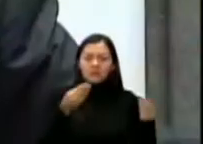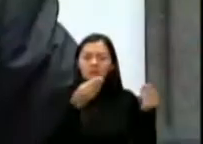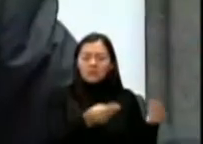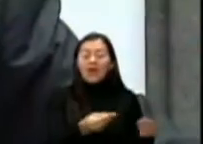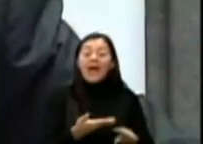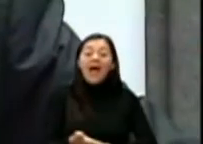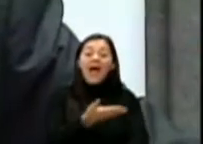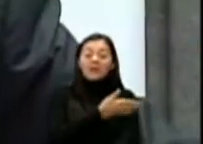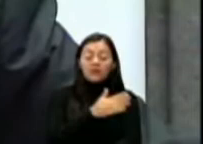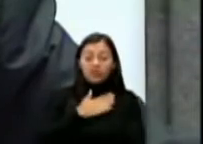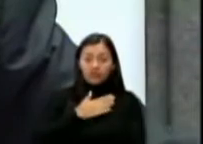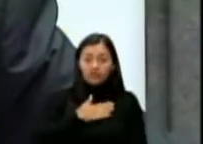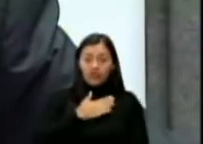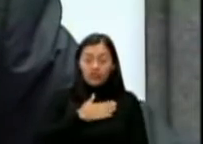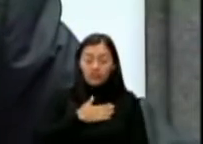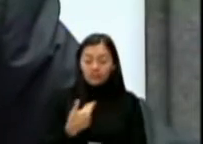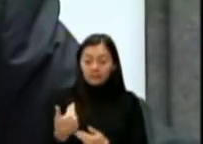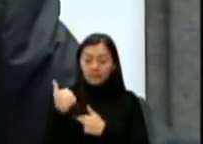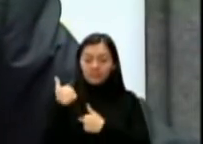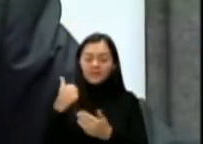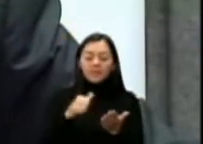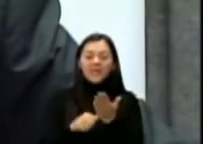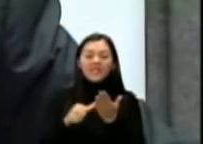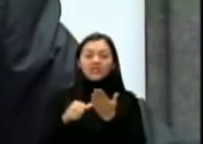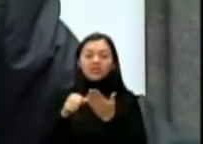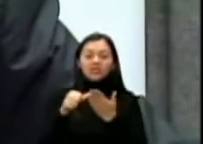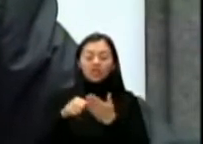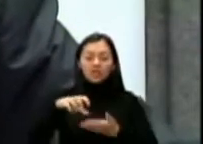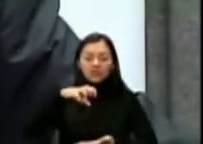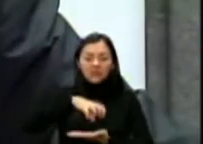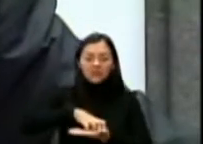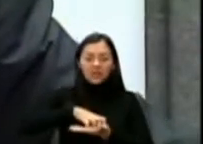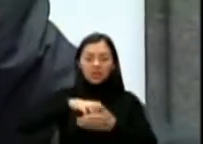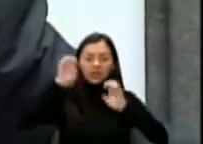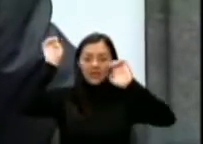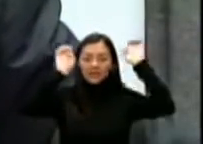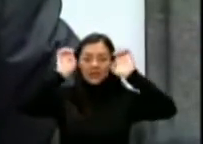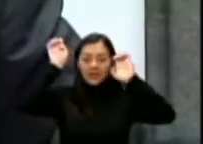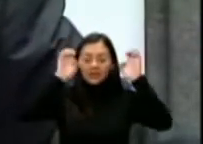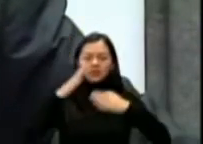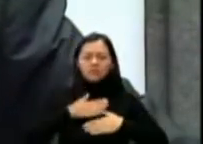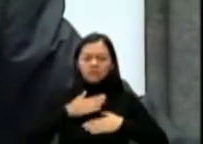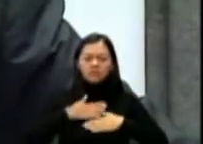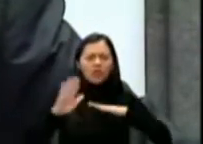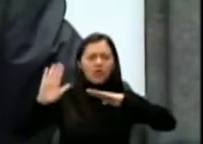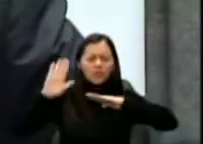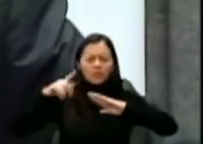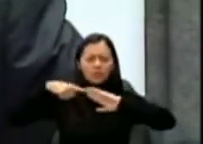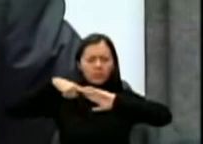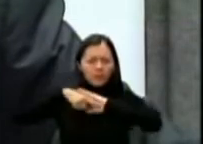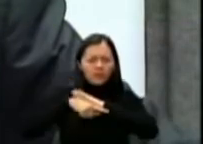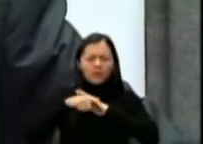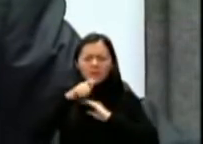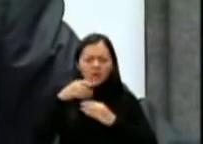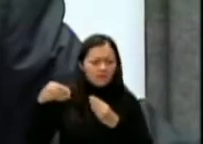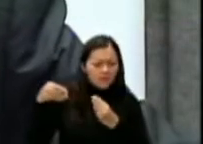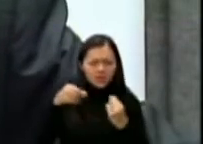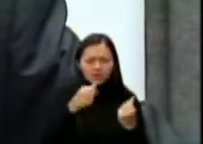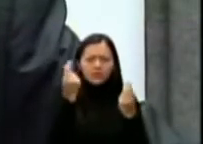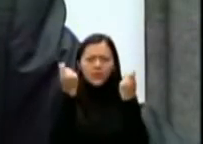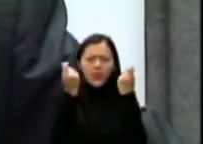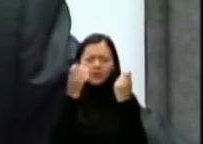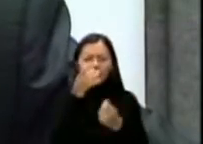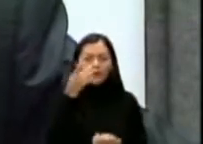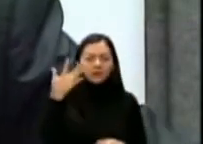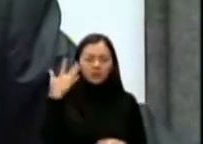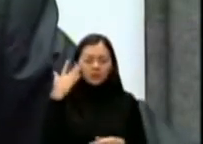siempre cuando de informar a la nación es el compromiso expreso de seguir profundizando las inversiones en la amazonía ese relacionamiento